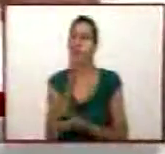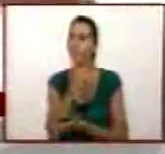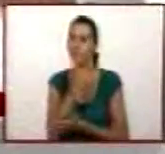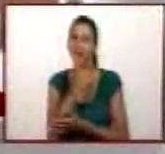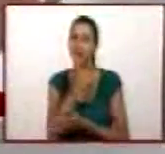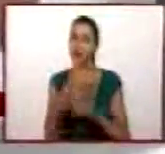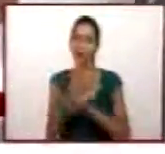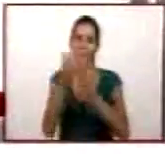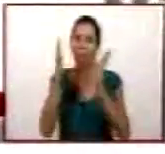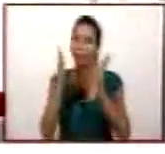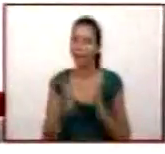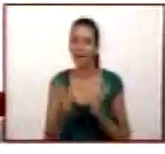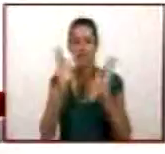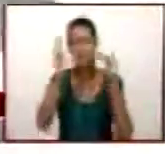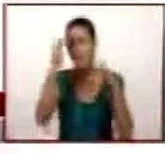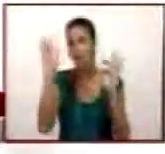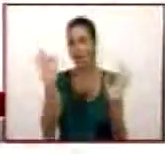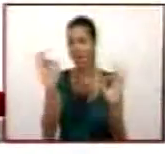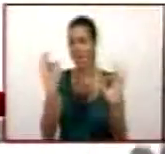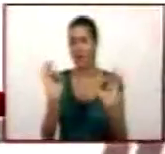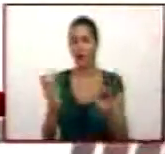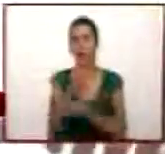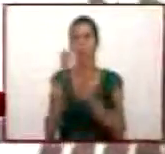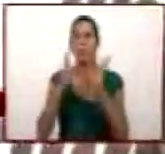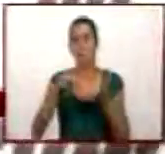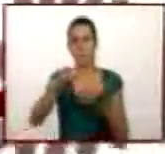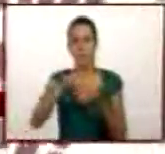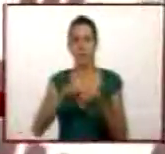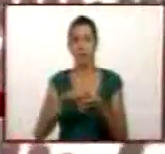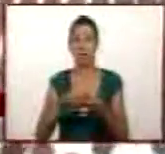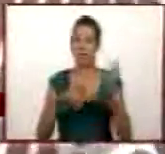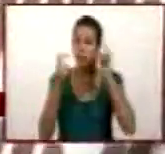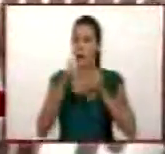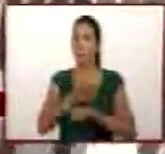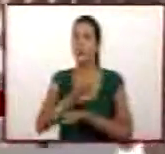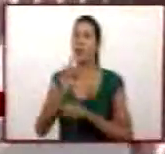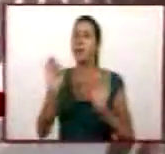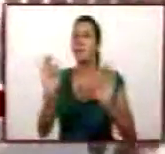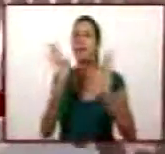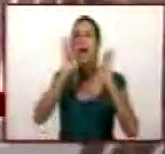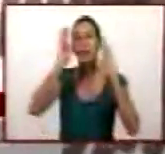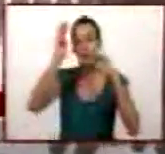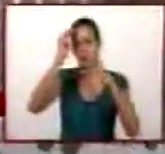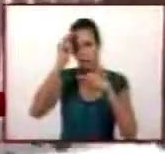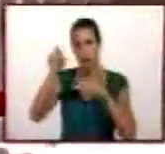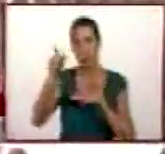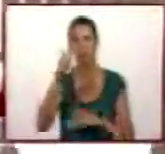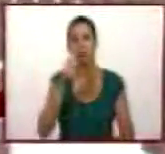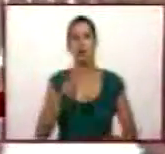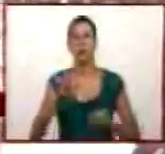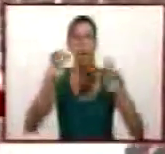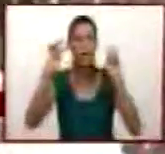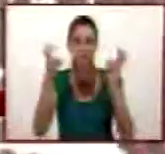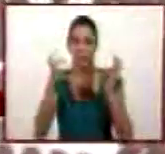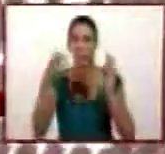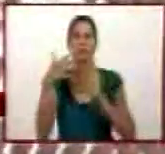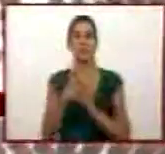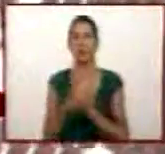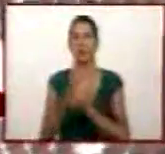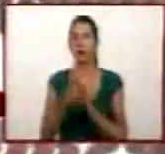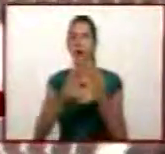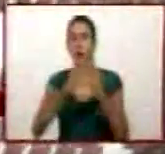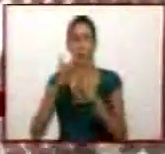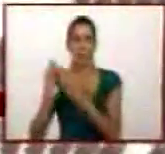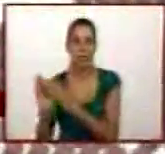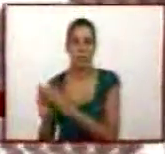gobierno regional de atención a esas comunidades, el presidente Chávez ha girado instrucciones de una especial atención a todos los temas que son inherentes a las